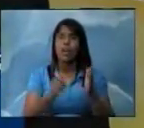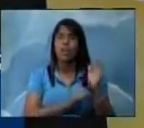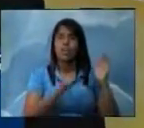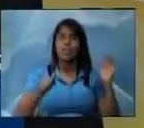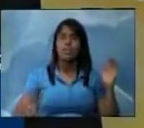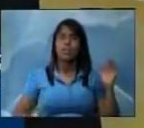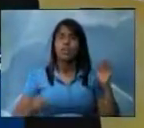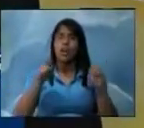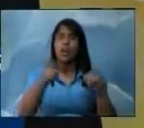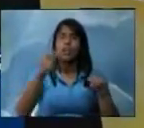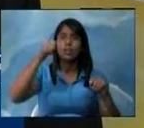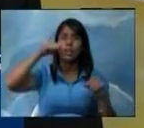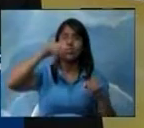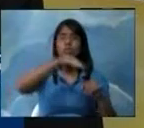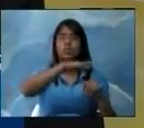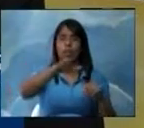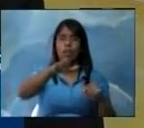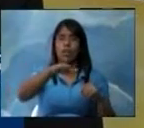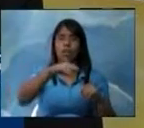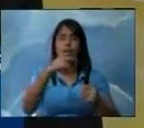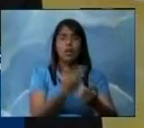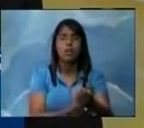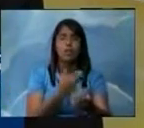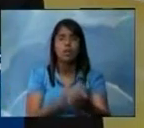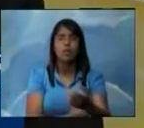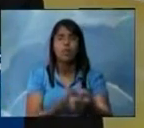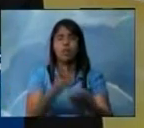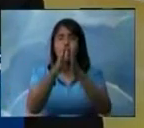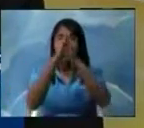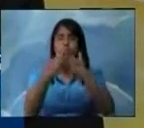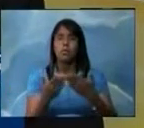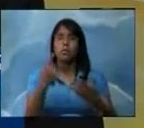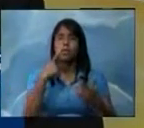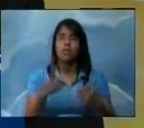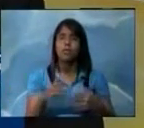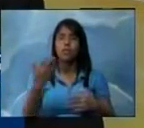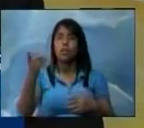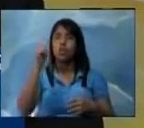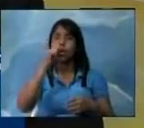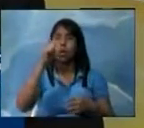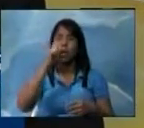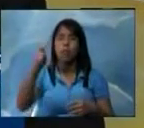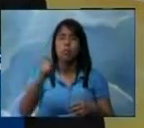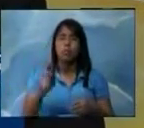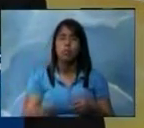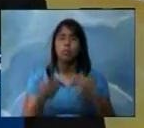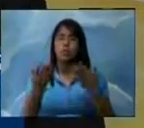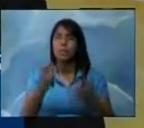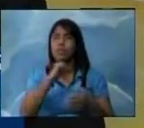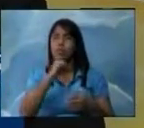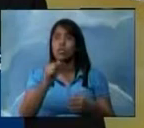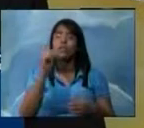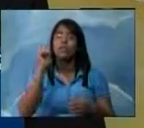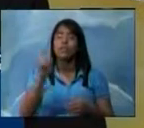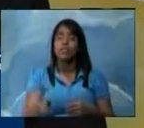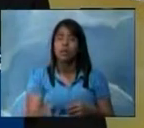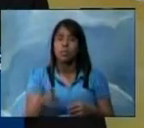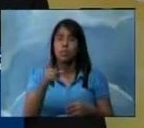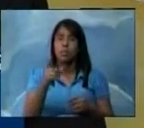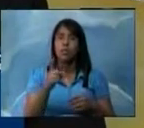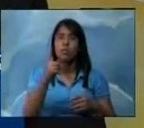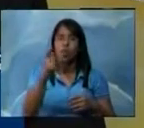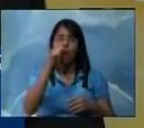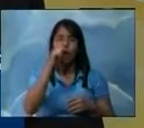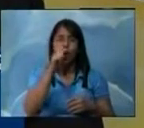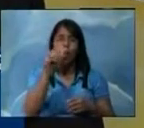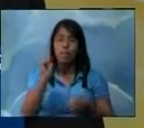Señor a esta ciudad. Hermano, la Biblia dice que lo que el hombre cosecha, eso también. Lo que el